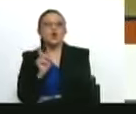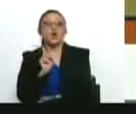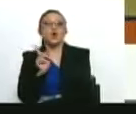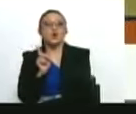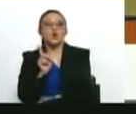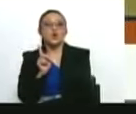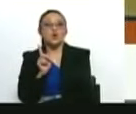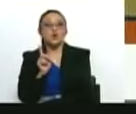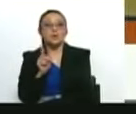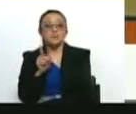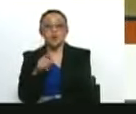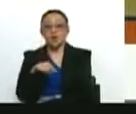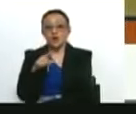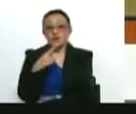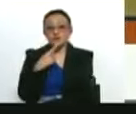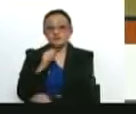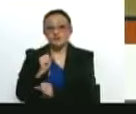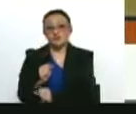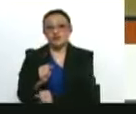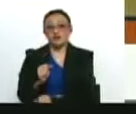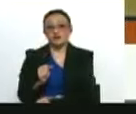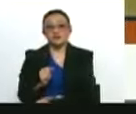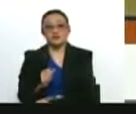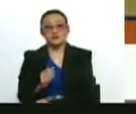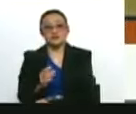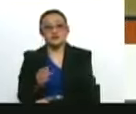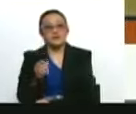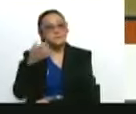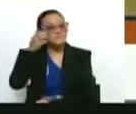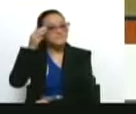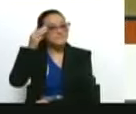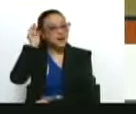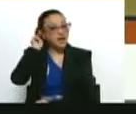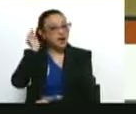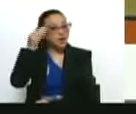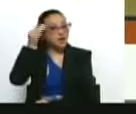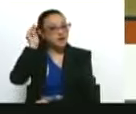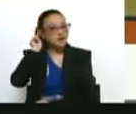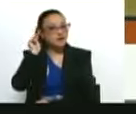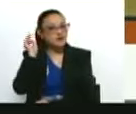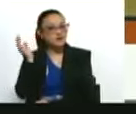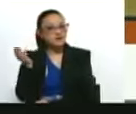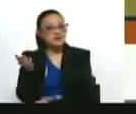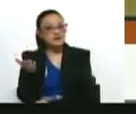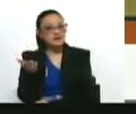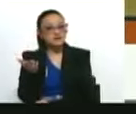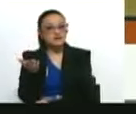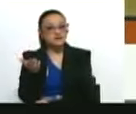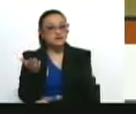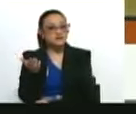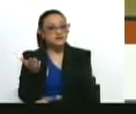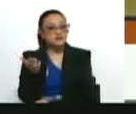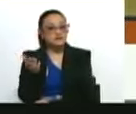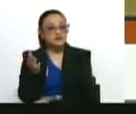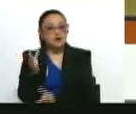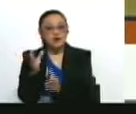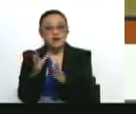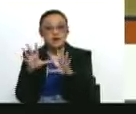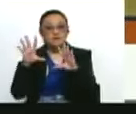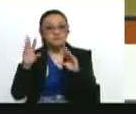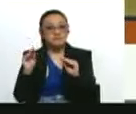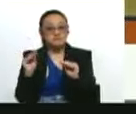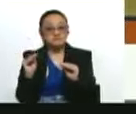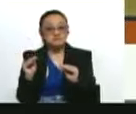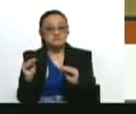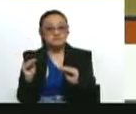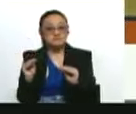desde allá él es muy valiente, ¿ves? María Corina ha ido agotando todas las diligencias. Cuando hubo que